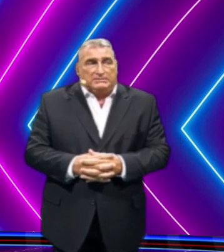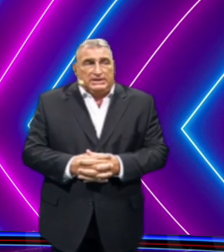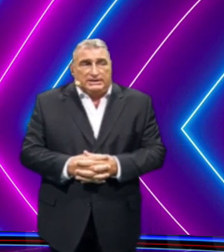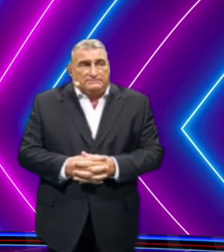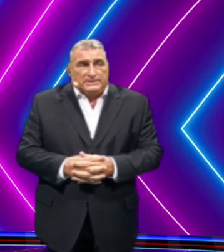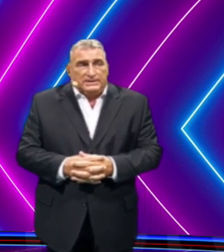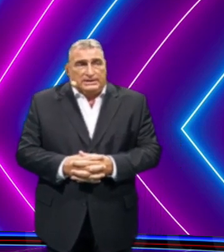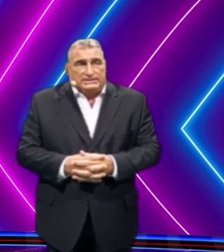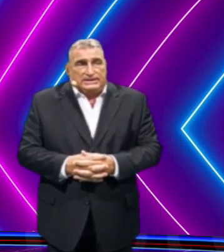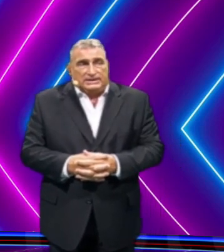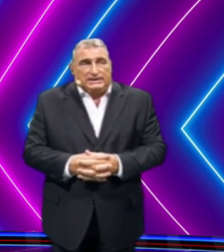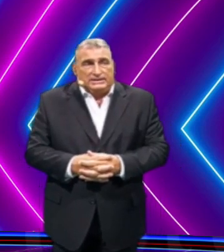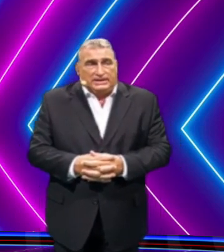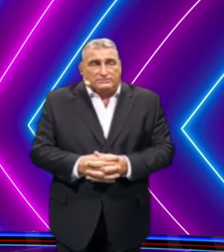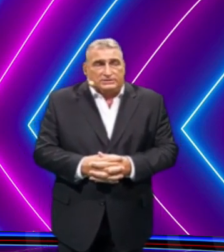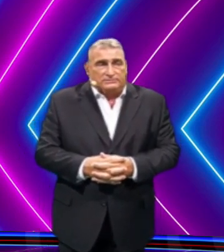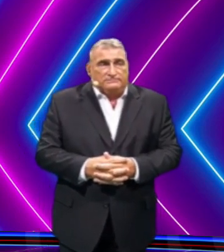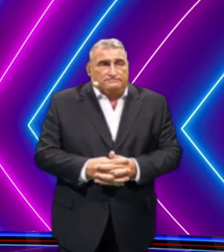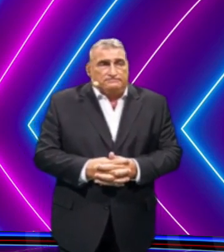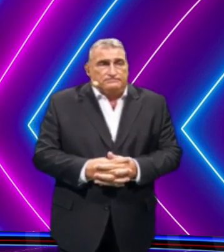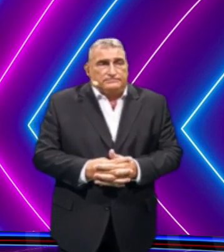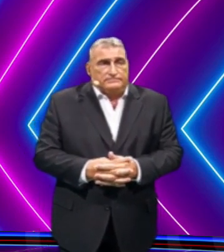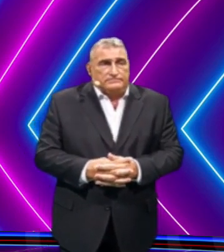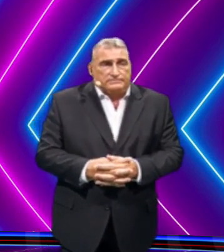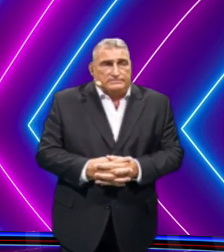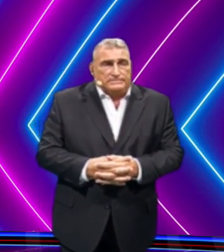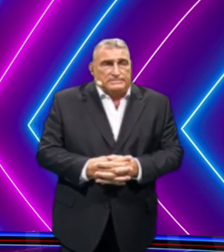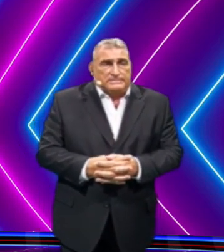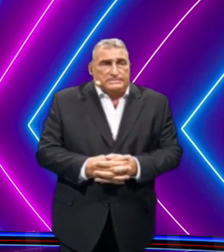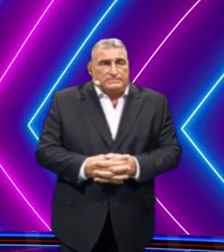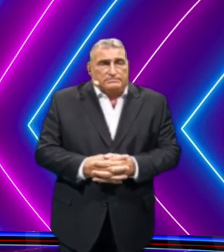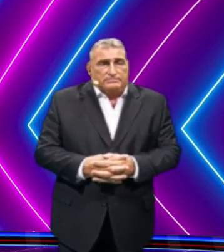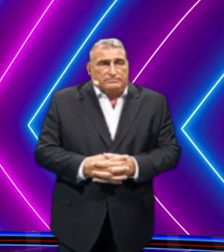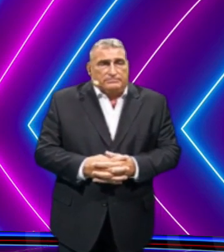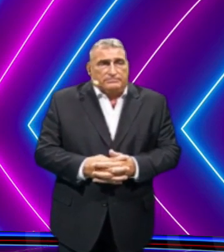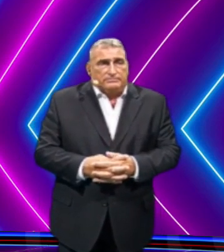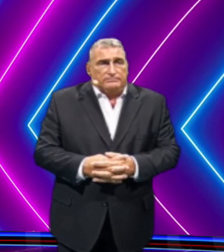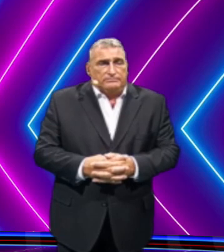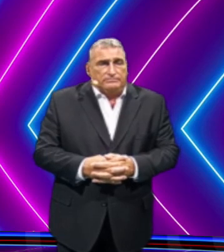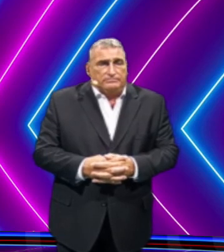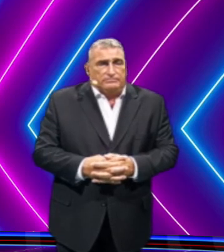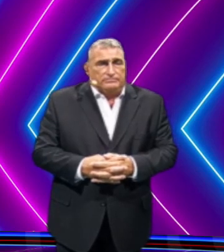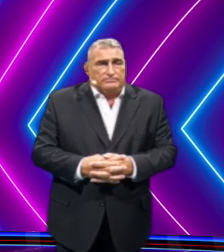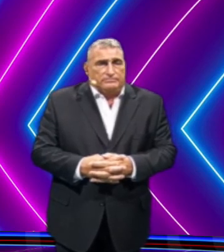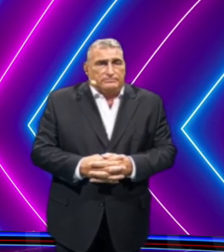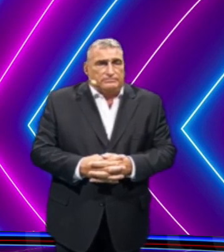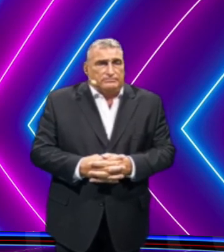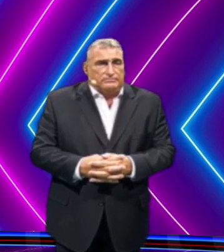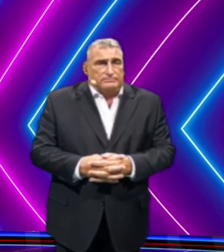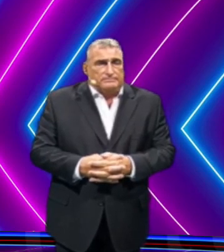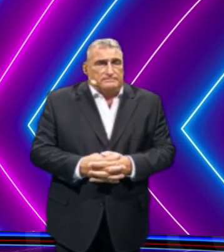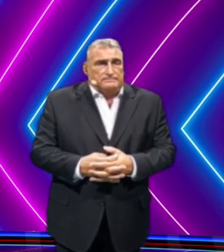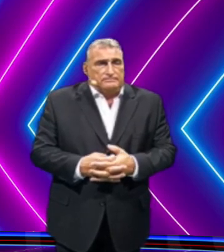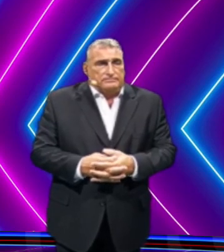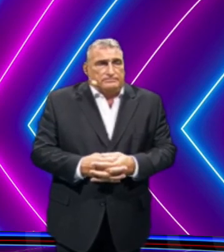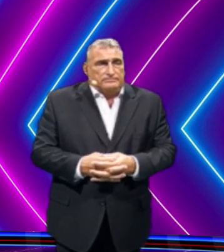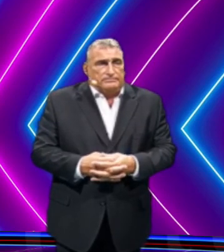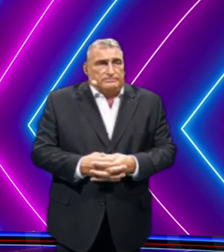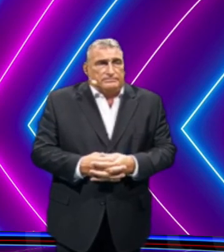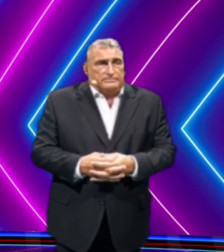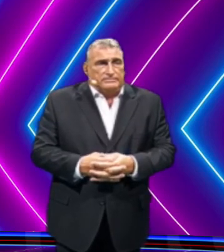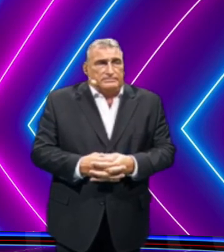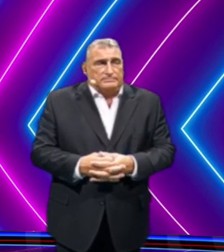otra manera. Esa es la realidad, ¿no es cierto? Sí, totalmente. A ver, ¿qué es lo que pasa? Hoy por hoy que hay muchos